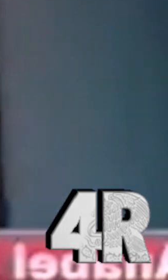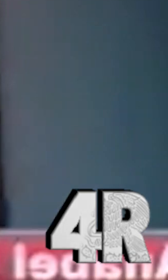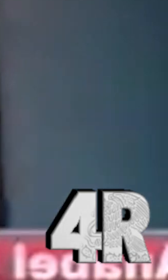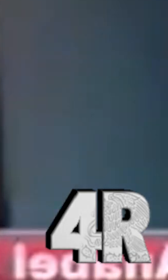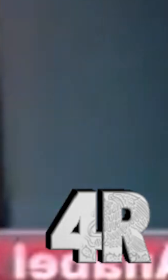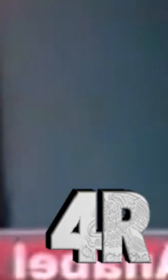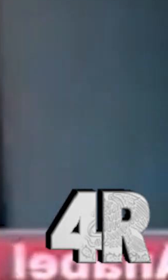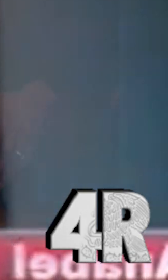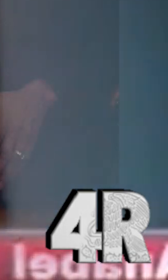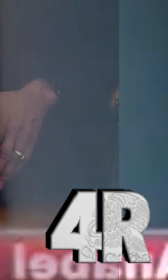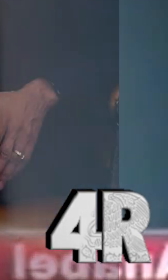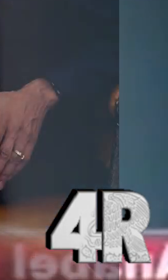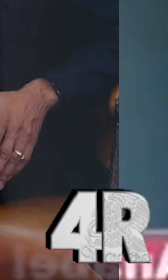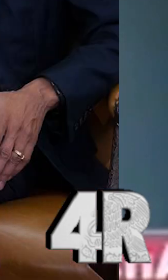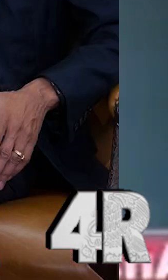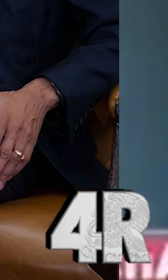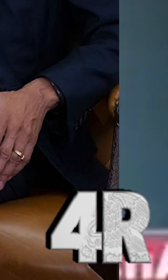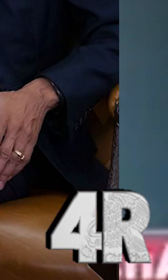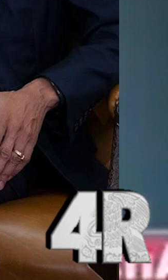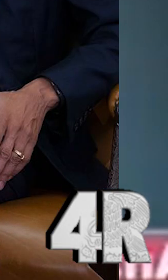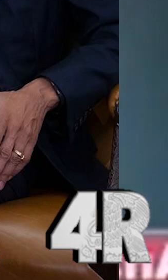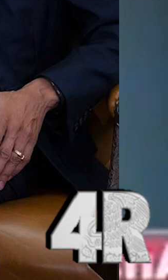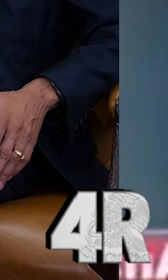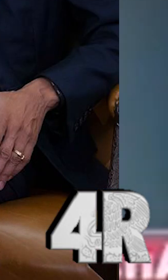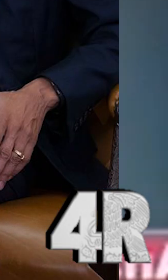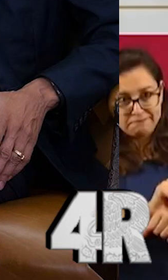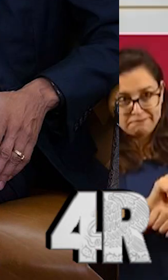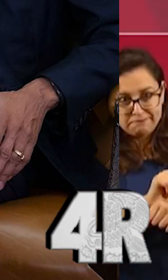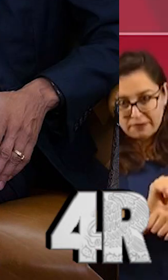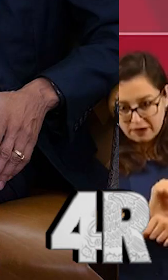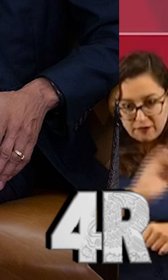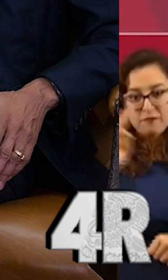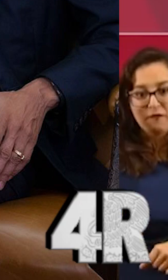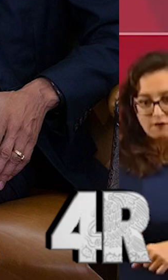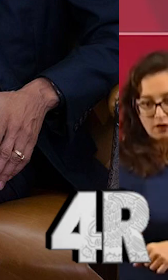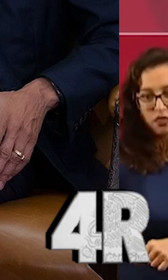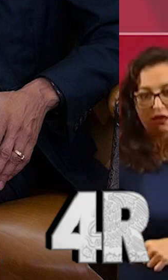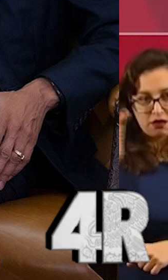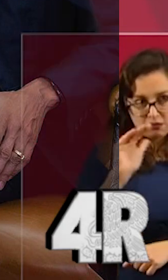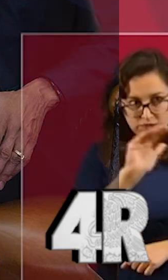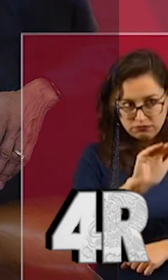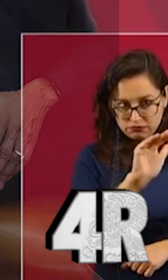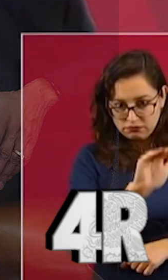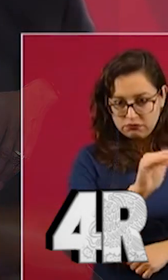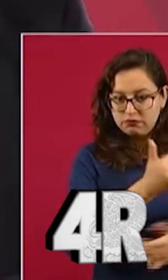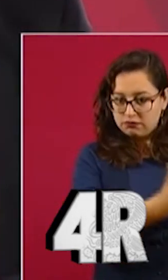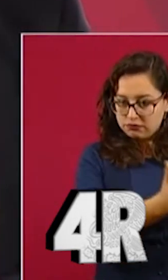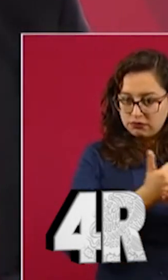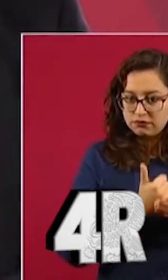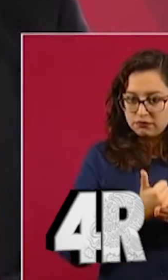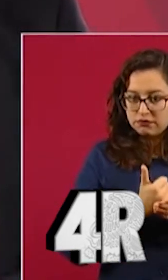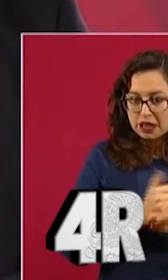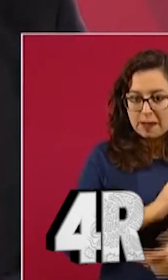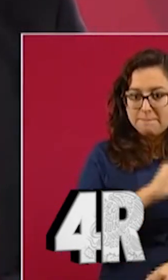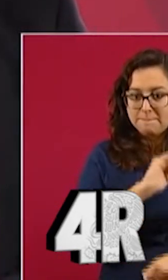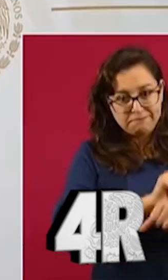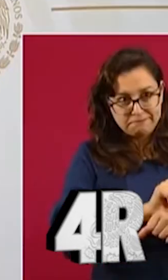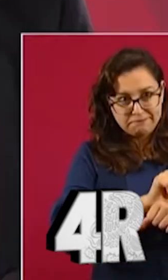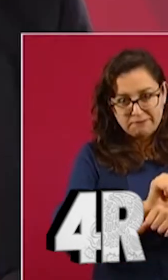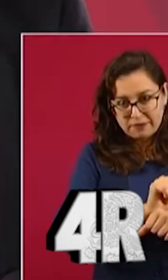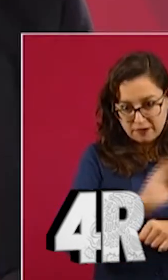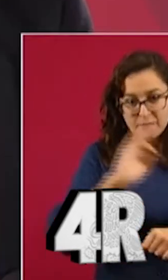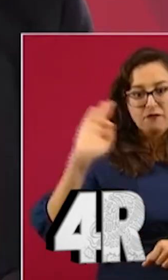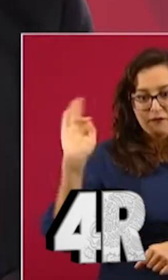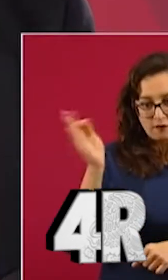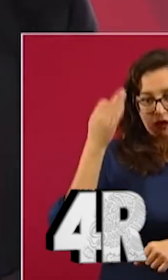el gobierno mexicano por sexenio ha estado permitiendo que el gobierno de los eeuu esté inmiscuido y meta sus